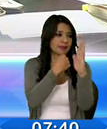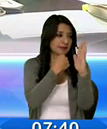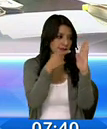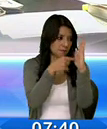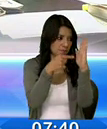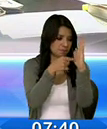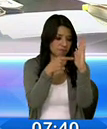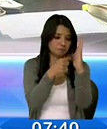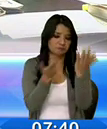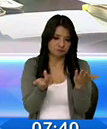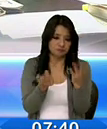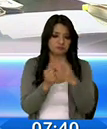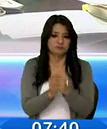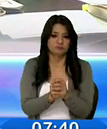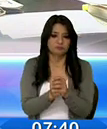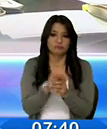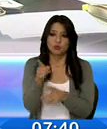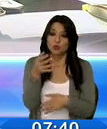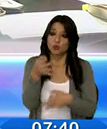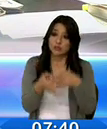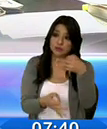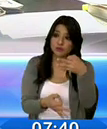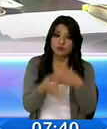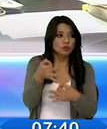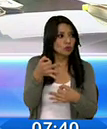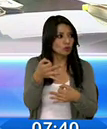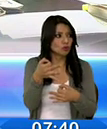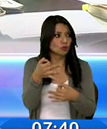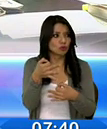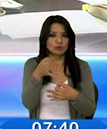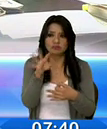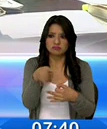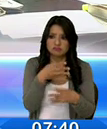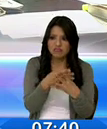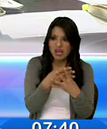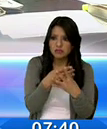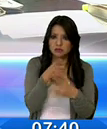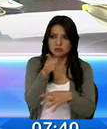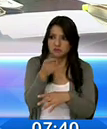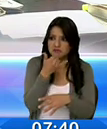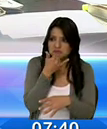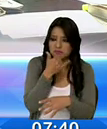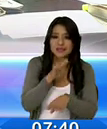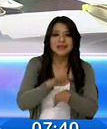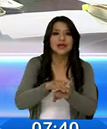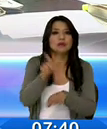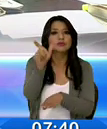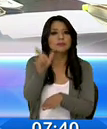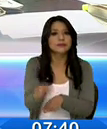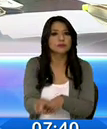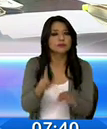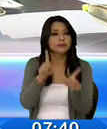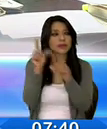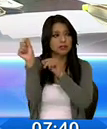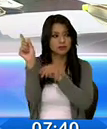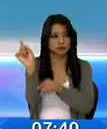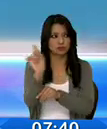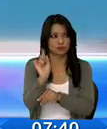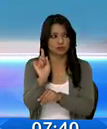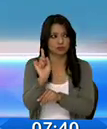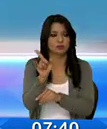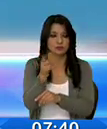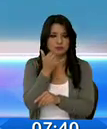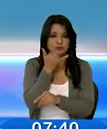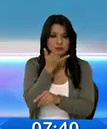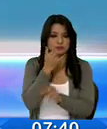así lo determina, que nadie será juzgado, penalizado o criminalizado por su condición o estatus migratorio.